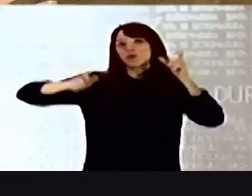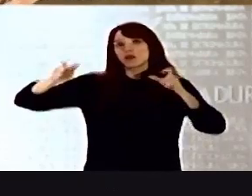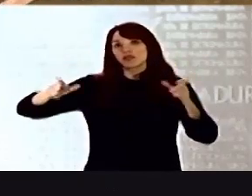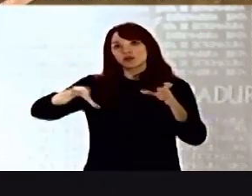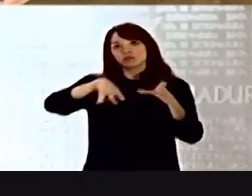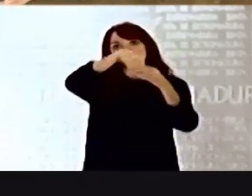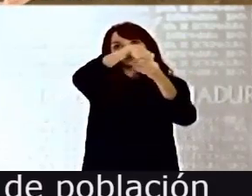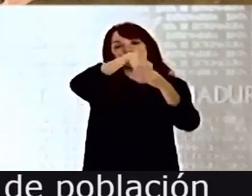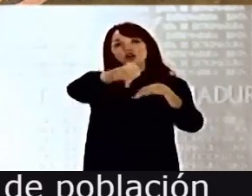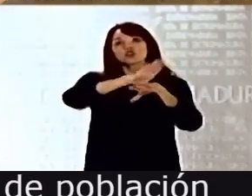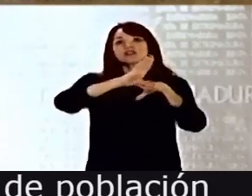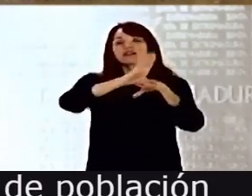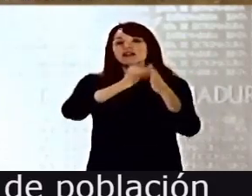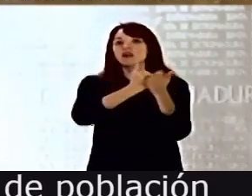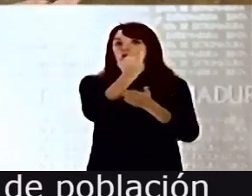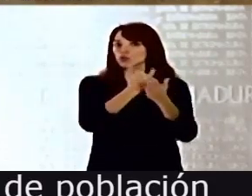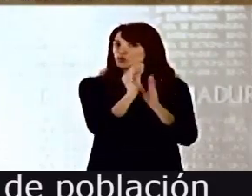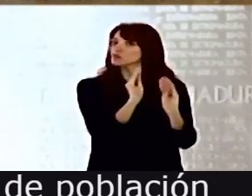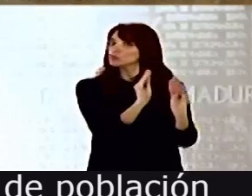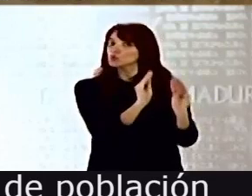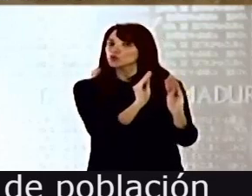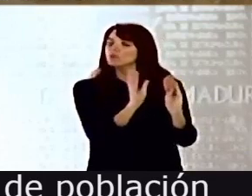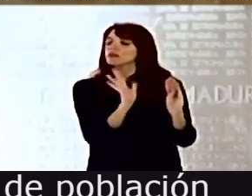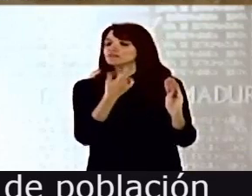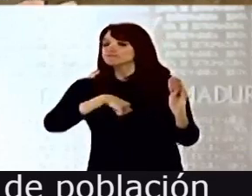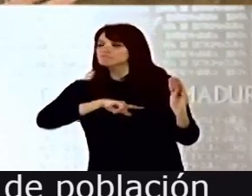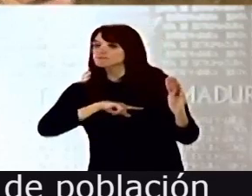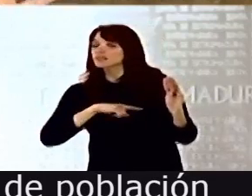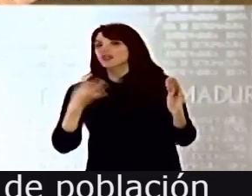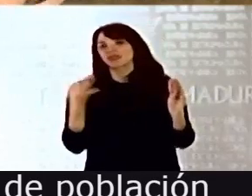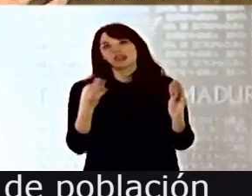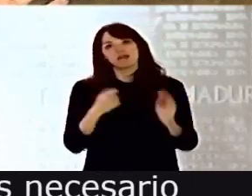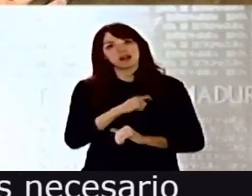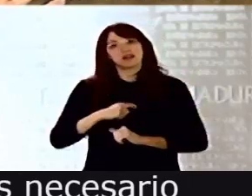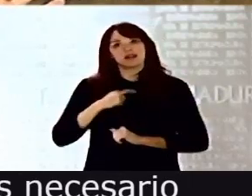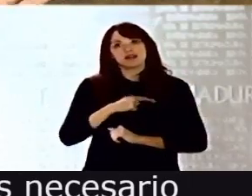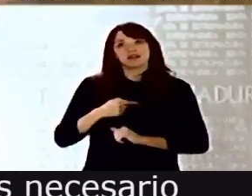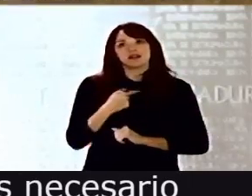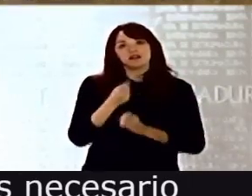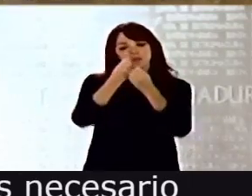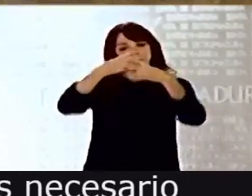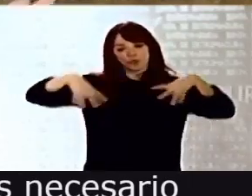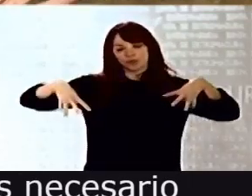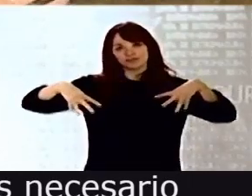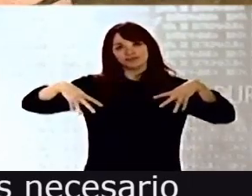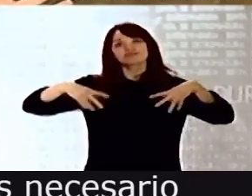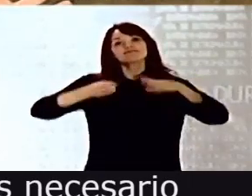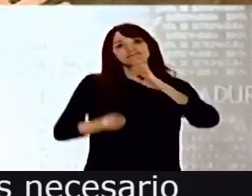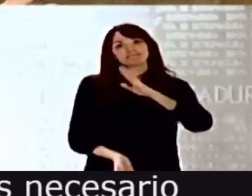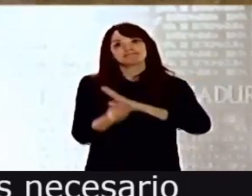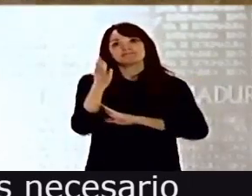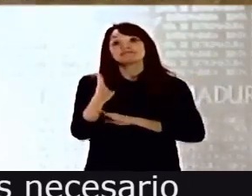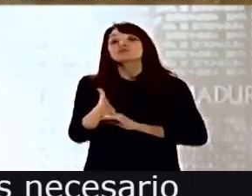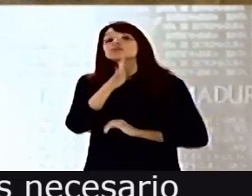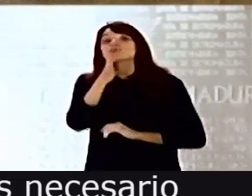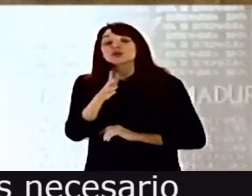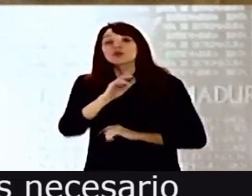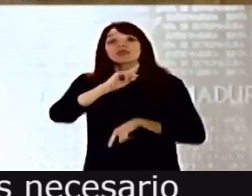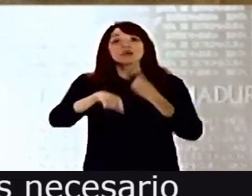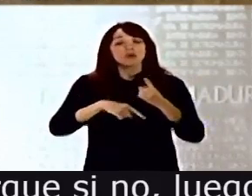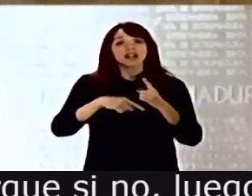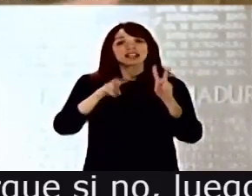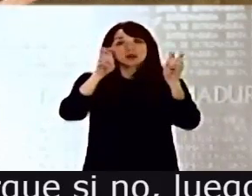la Consejería de Agricultura, es necesario establecer una comisión interdepartamental, porque si no luego estas cosas transversales fluyen por un